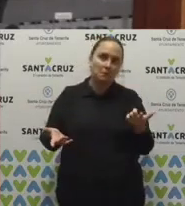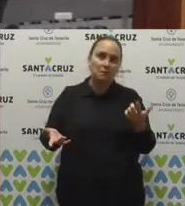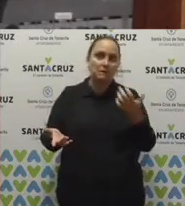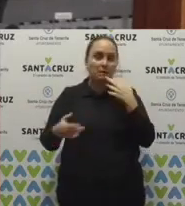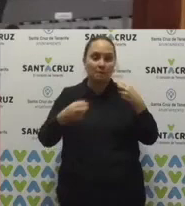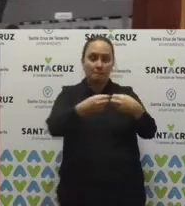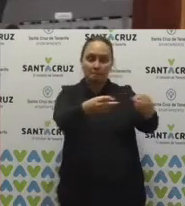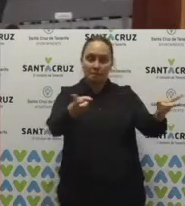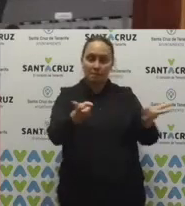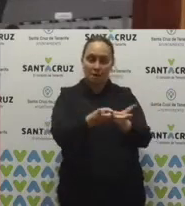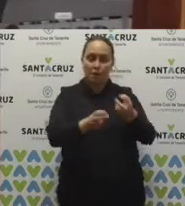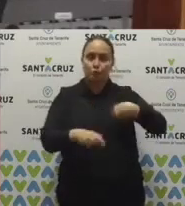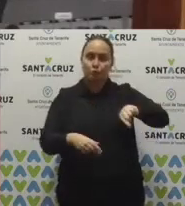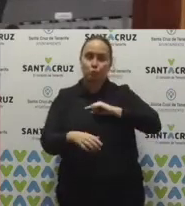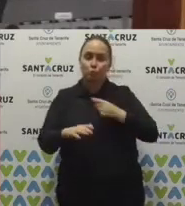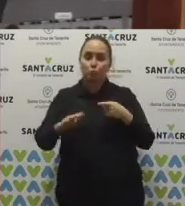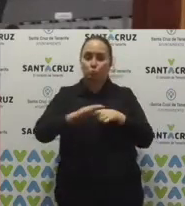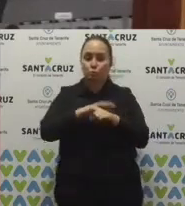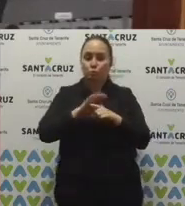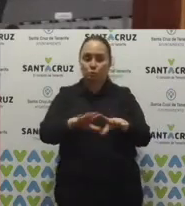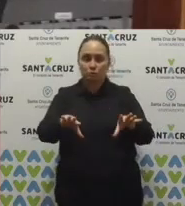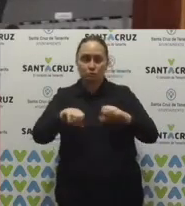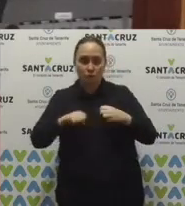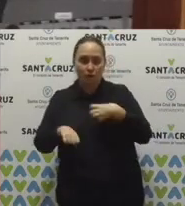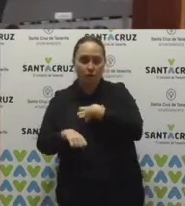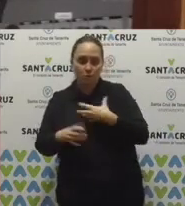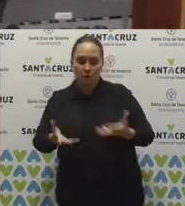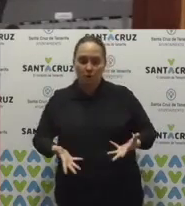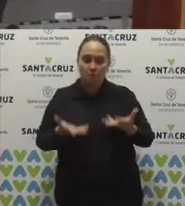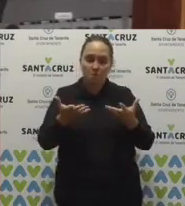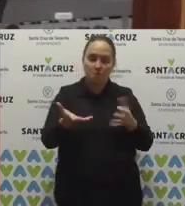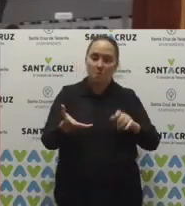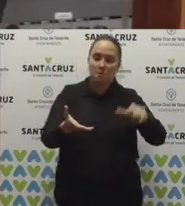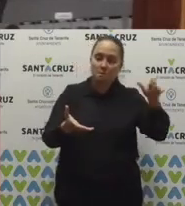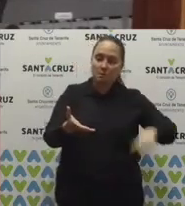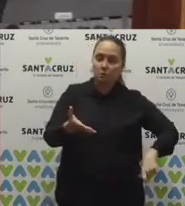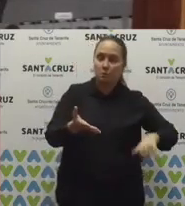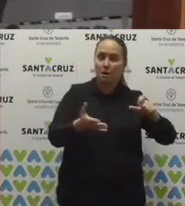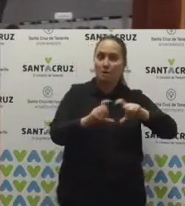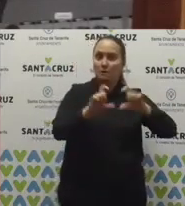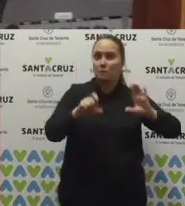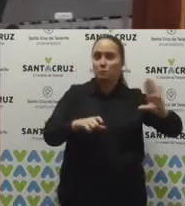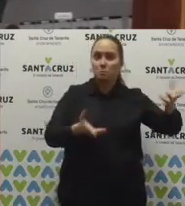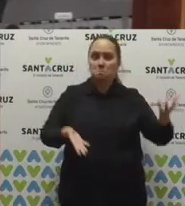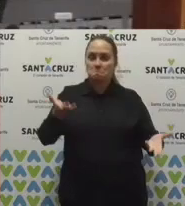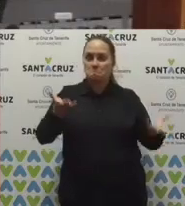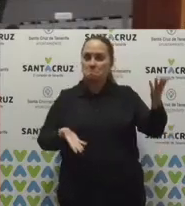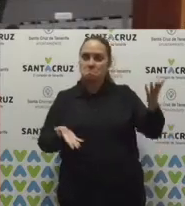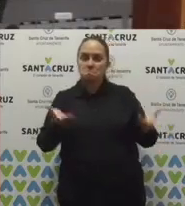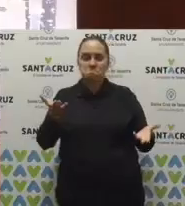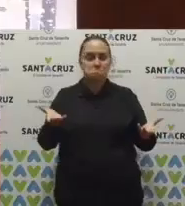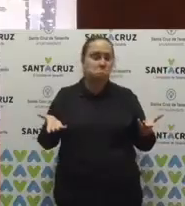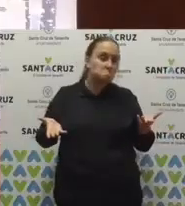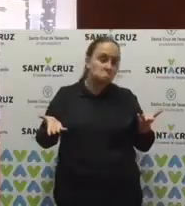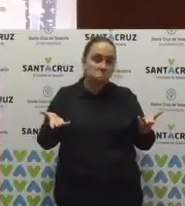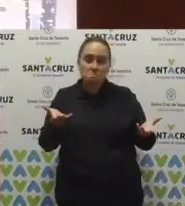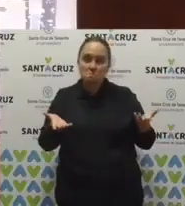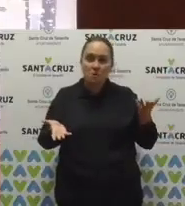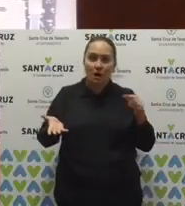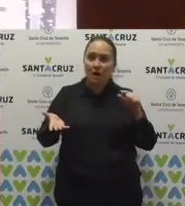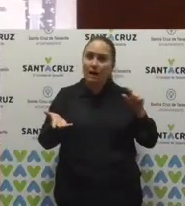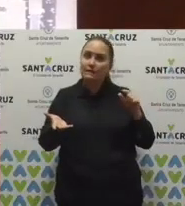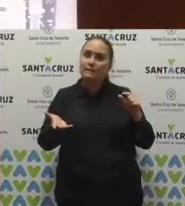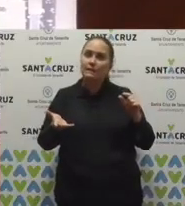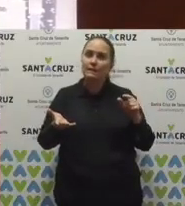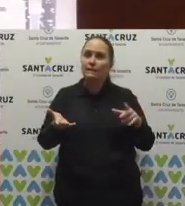piscina el hecho de que el servicio se preste por funcionario o por personal de una empresa no creo que hay red ahí resida la clave